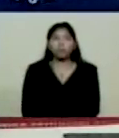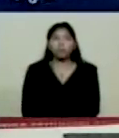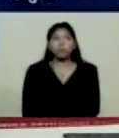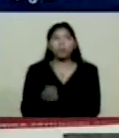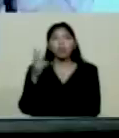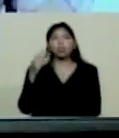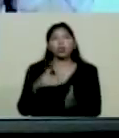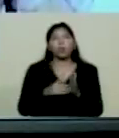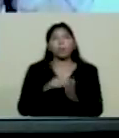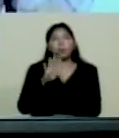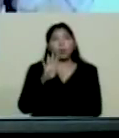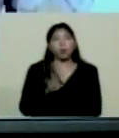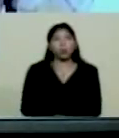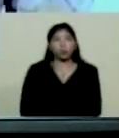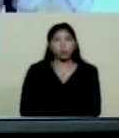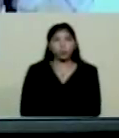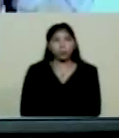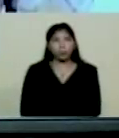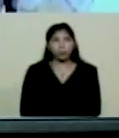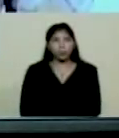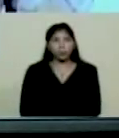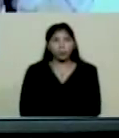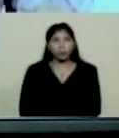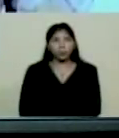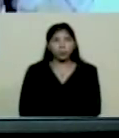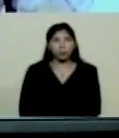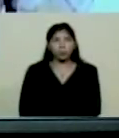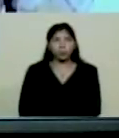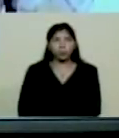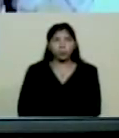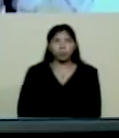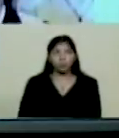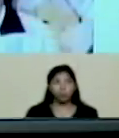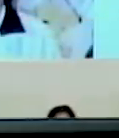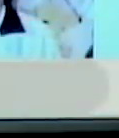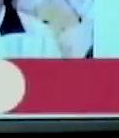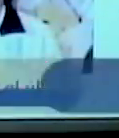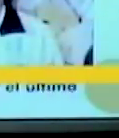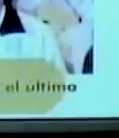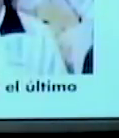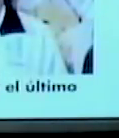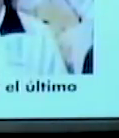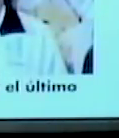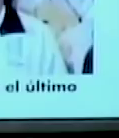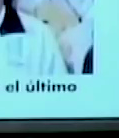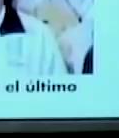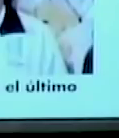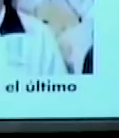2004, Ramos Alú, se ha perpetrado una gigantesca estafa contra la voluntad popular.